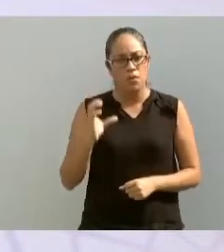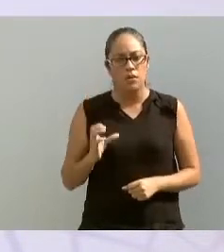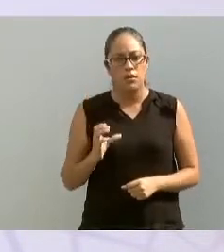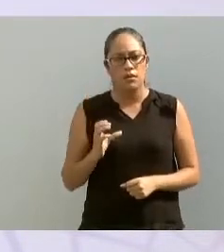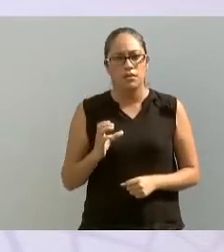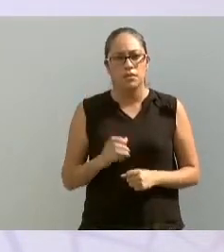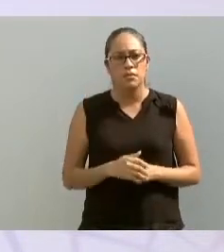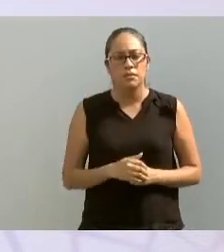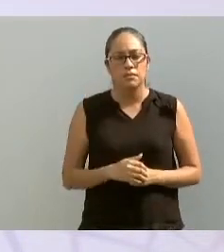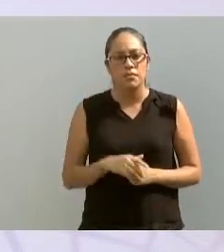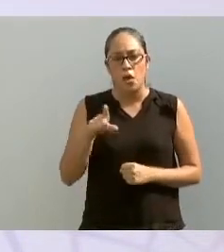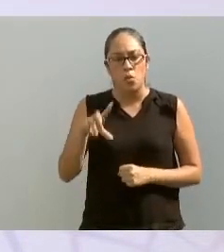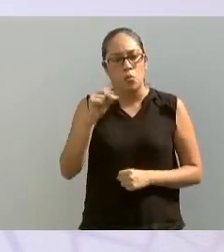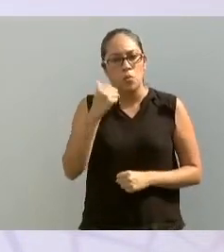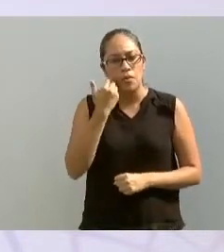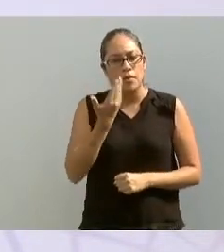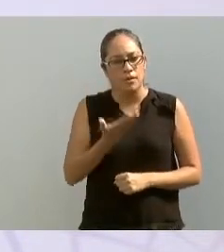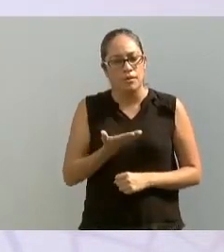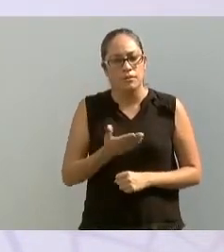se opuso,